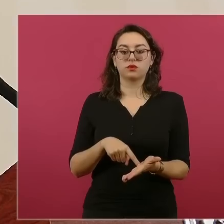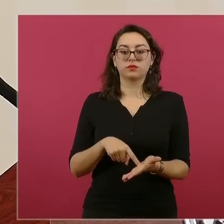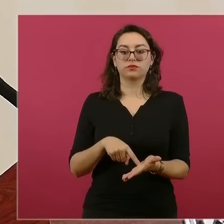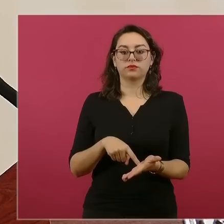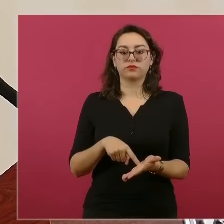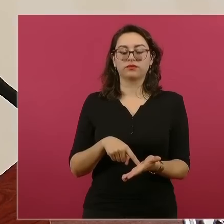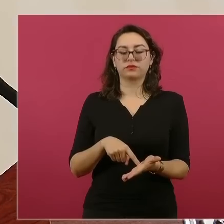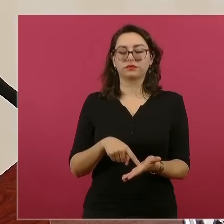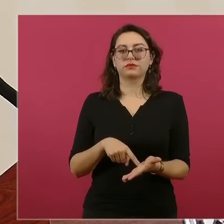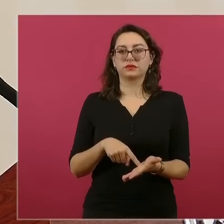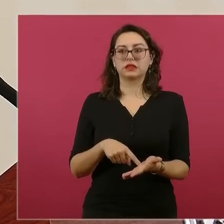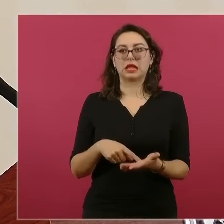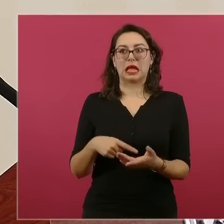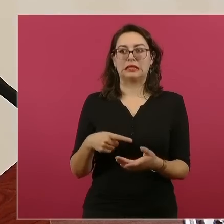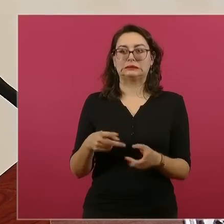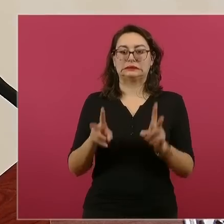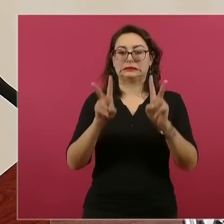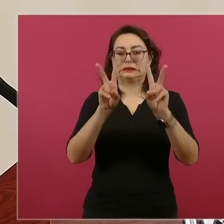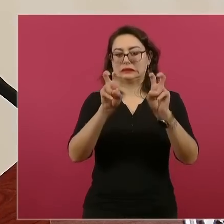abusivo